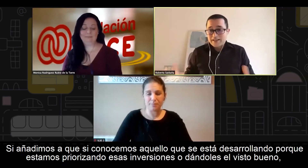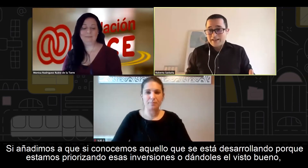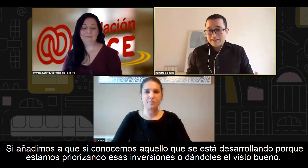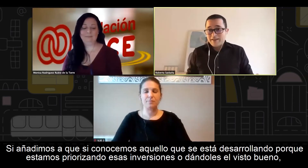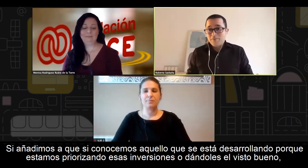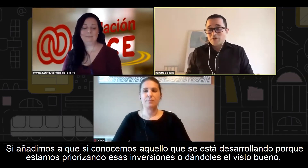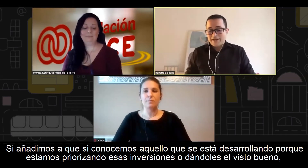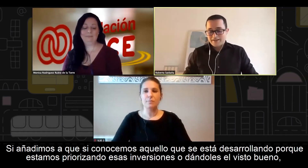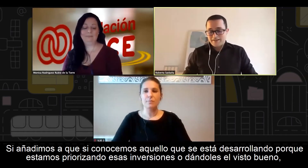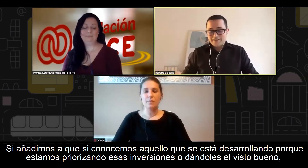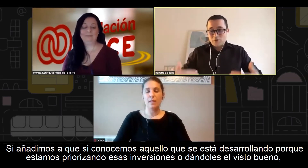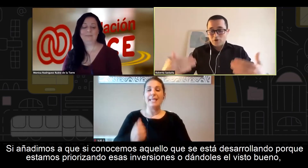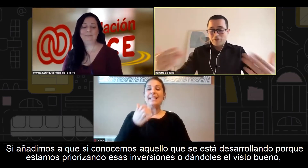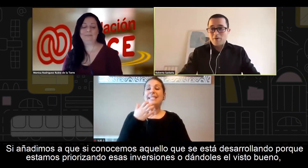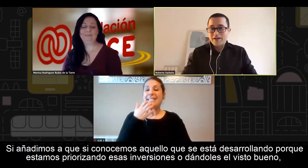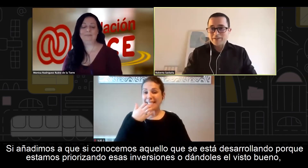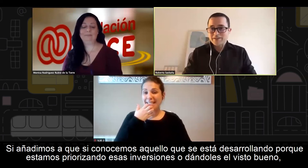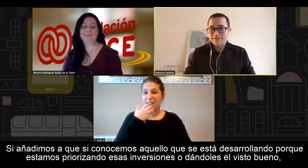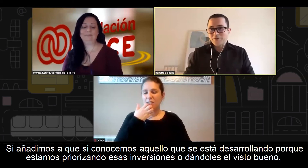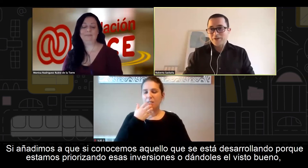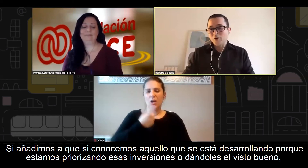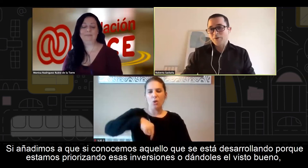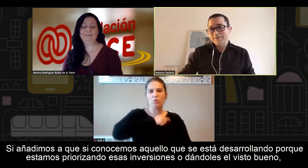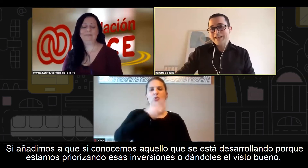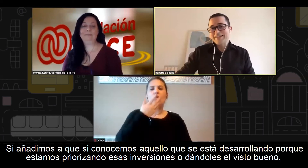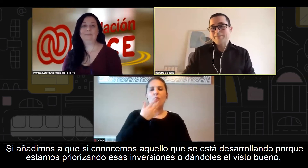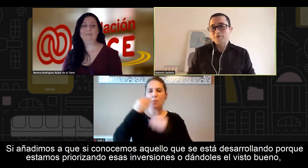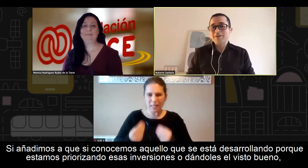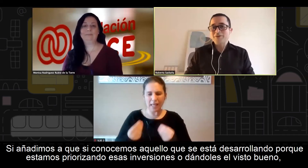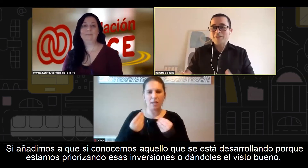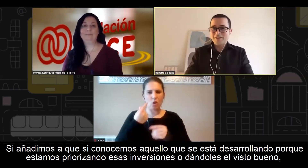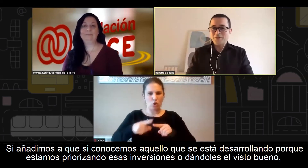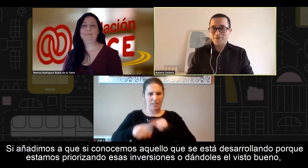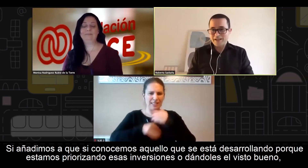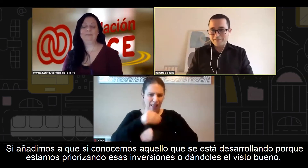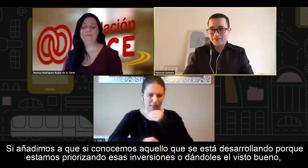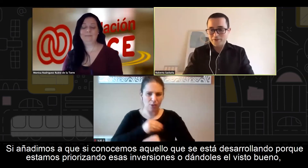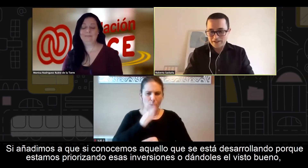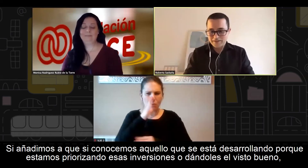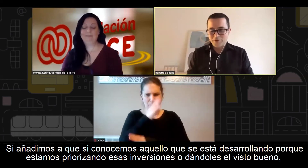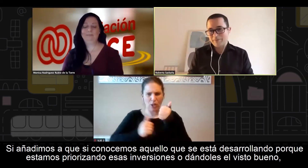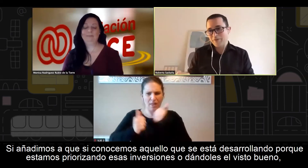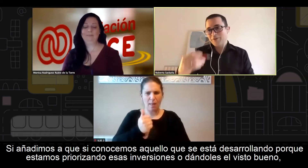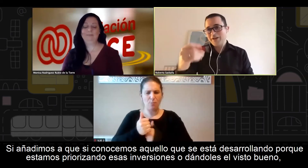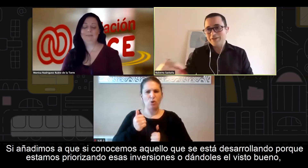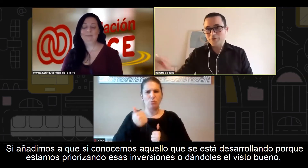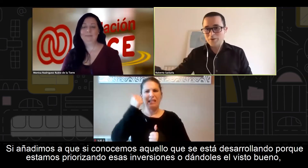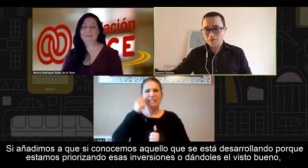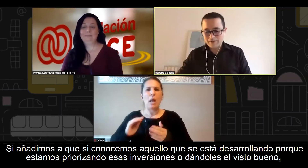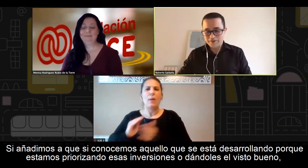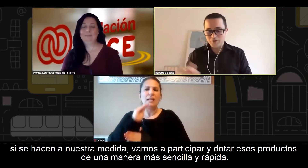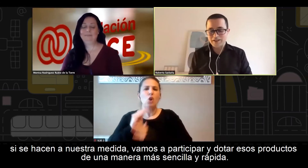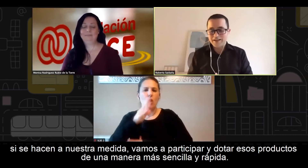si añadimos a que si conocemos aquello que se está desarrollando porque estamos priorizando esas inversiones o estamos dándole el visto bueno a